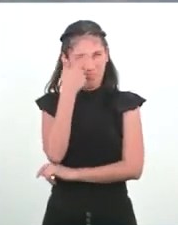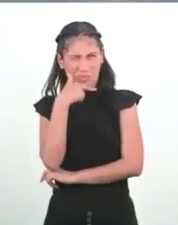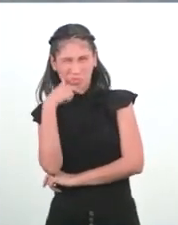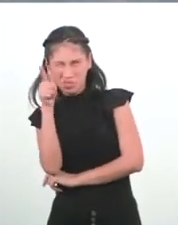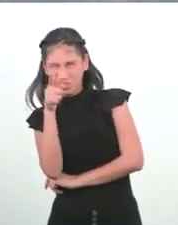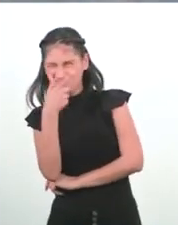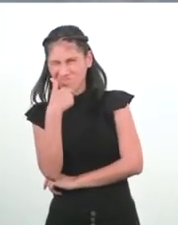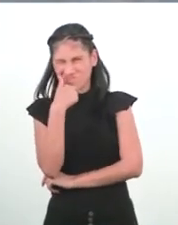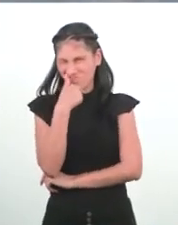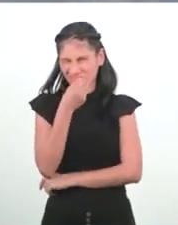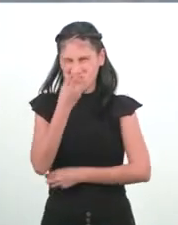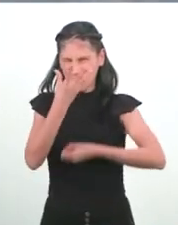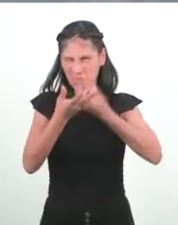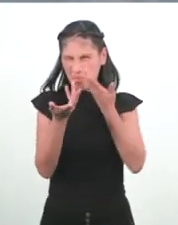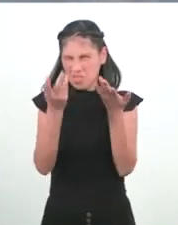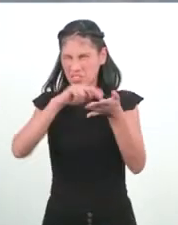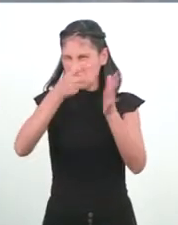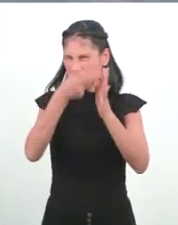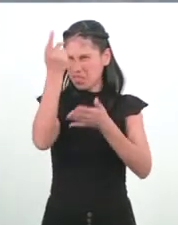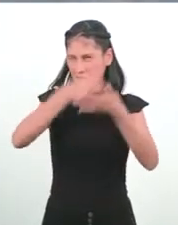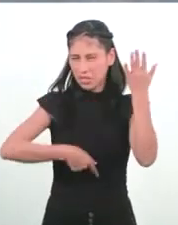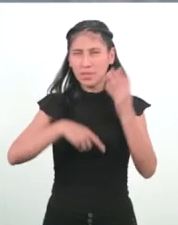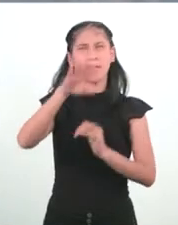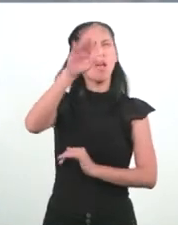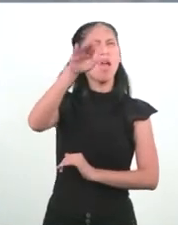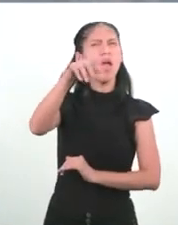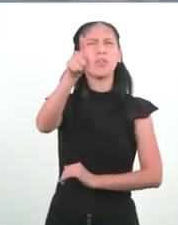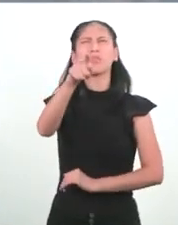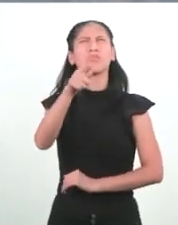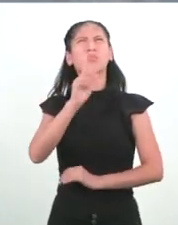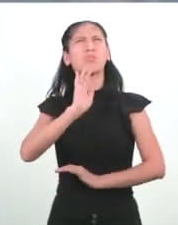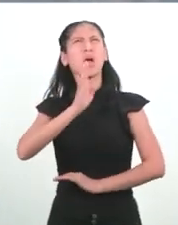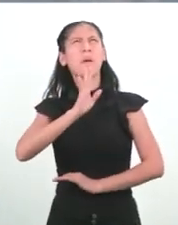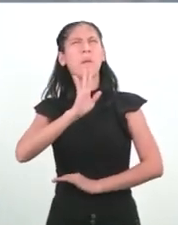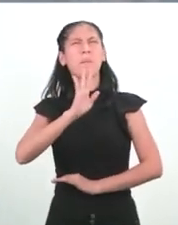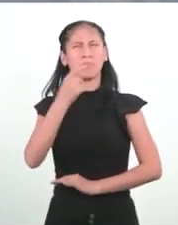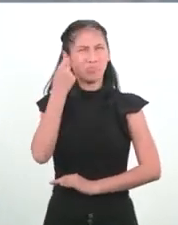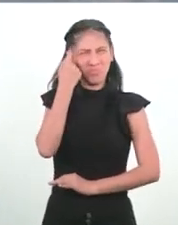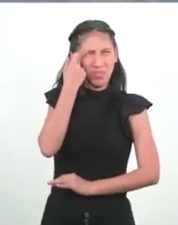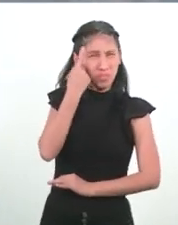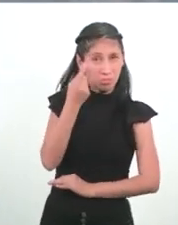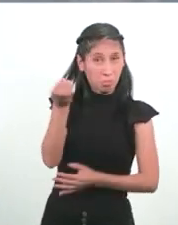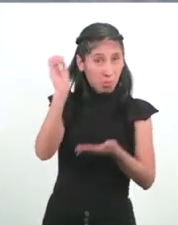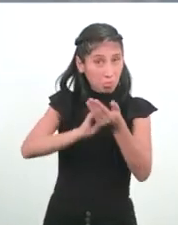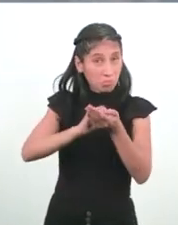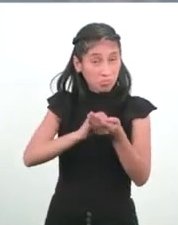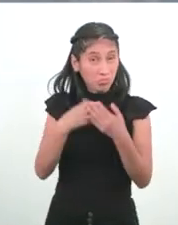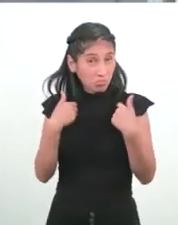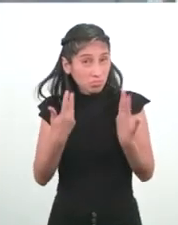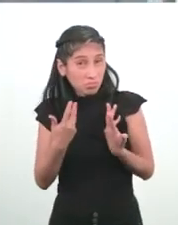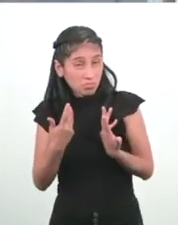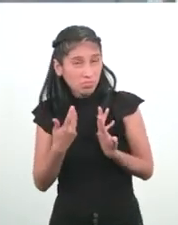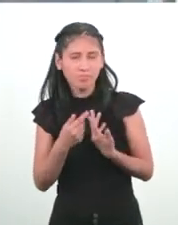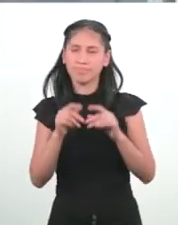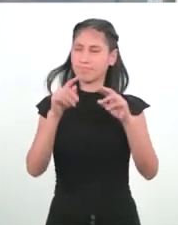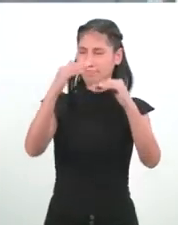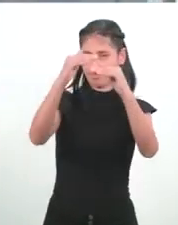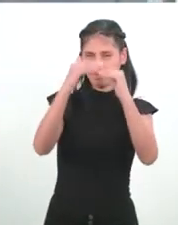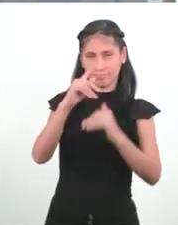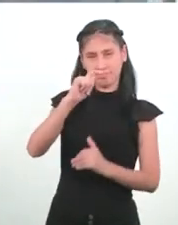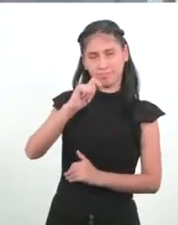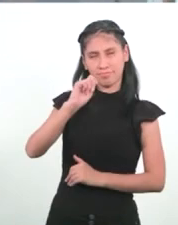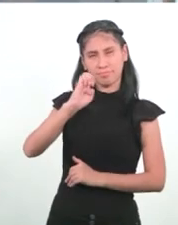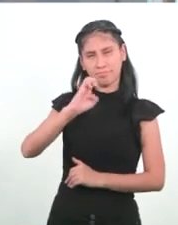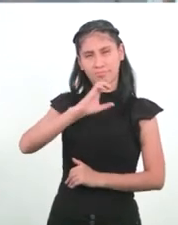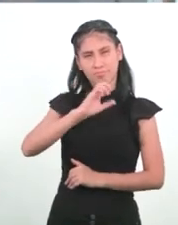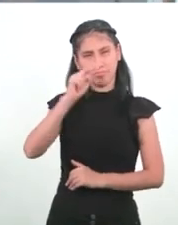expresan. Señor maniquí, no le entiendo. ¿Puede repetir lo que dijo? Y las técnicas, que se